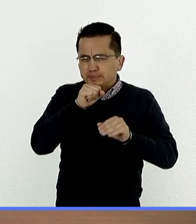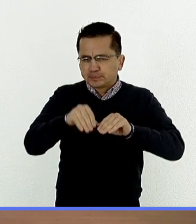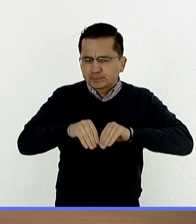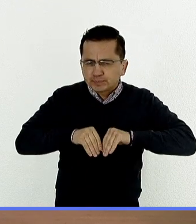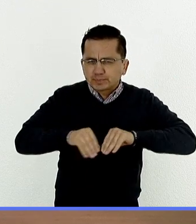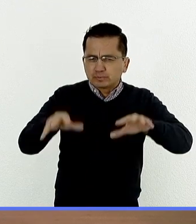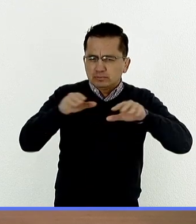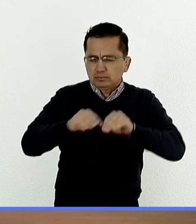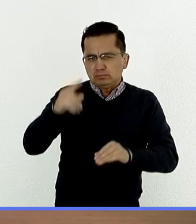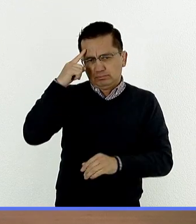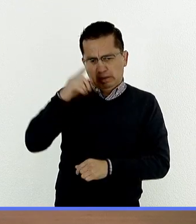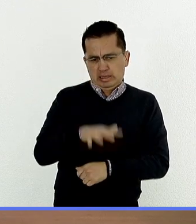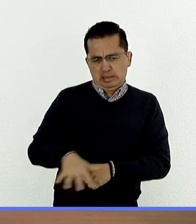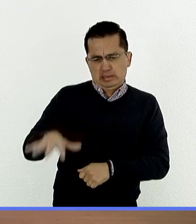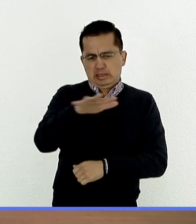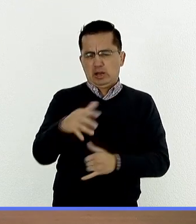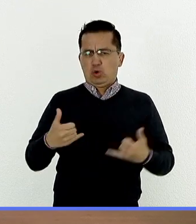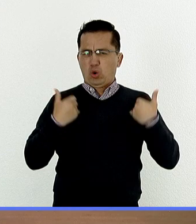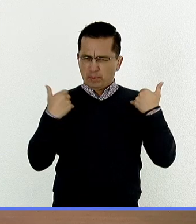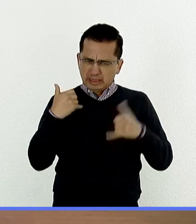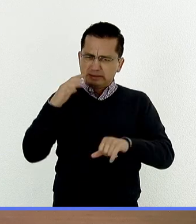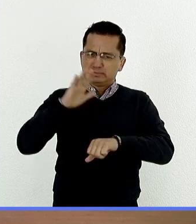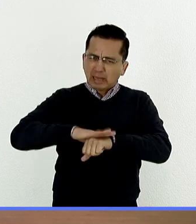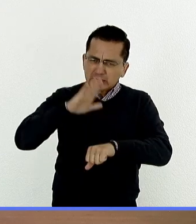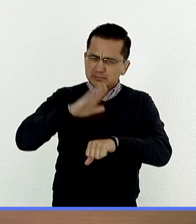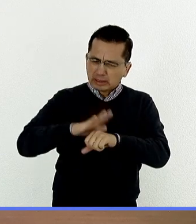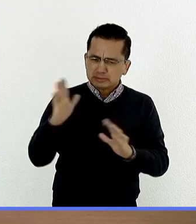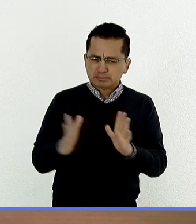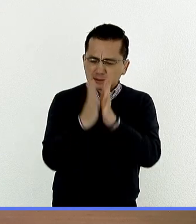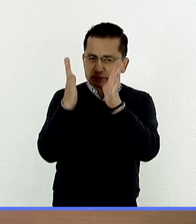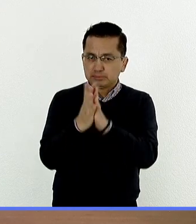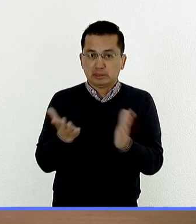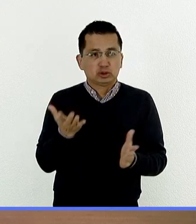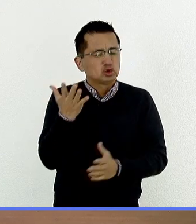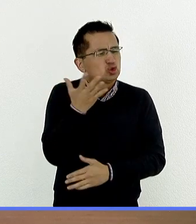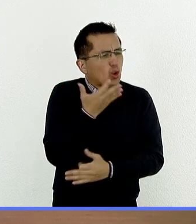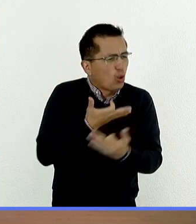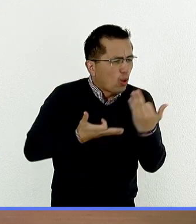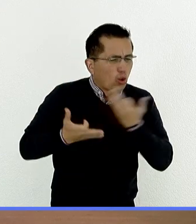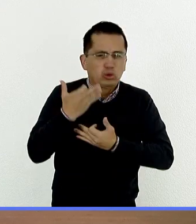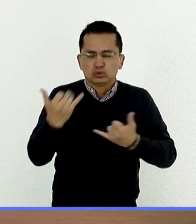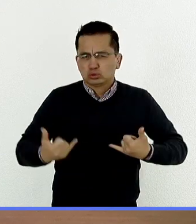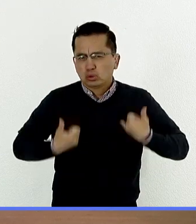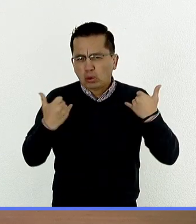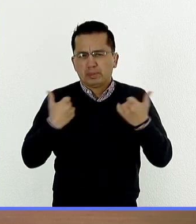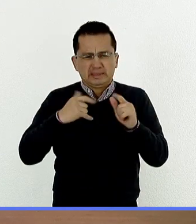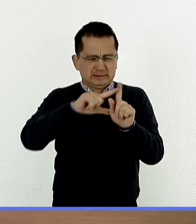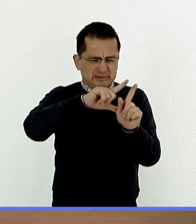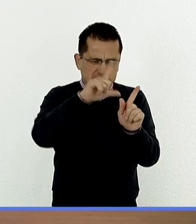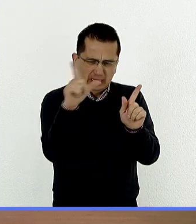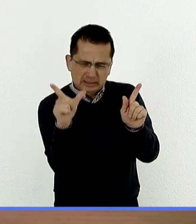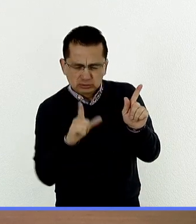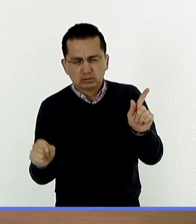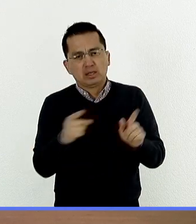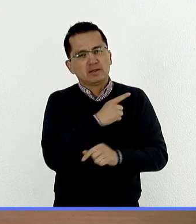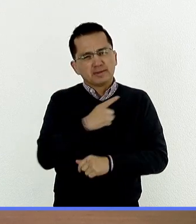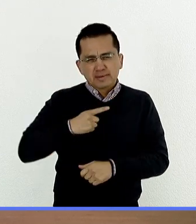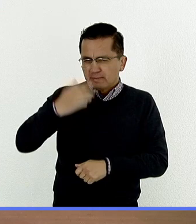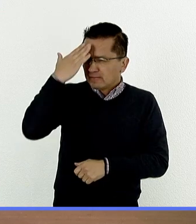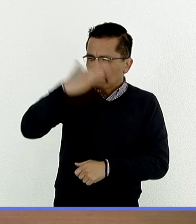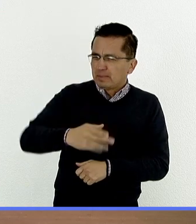que cada vez más participen lleguen y los jóvenes de todos los rincones del país se enteren y participen